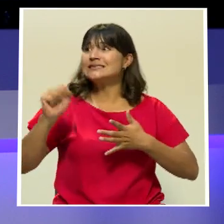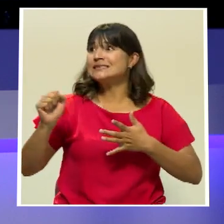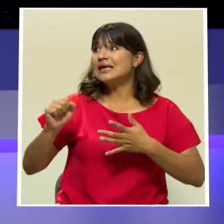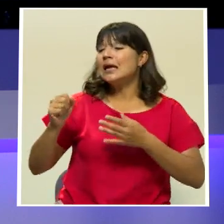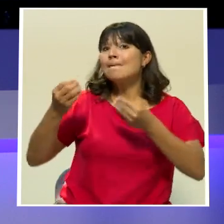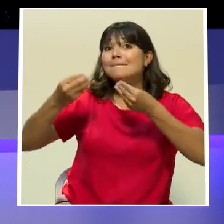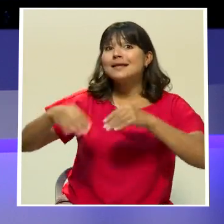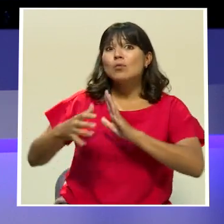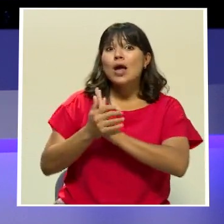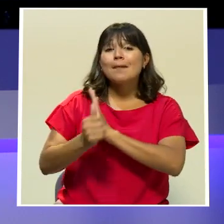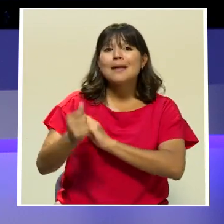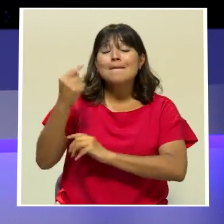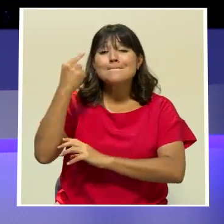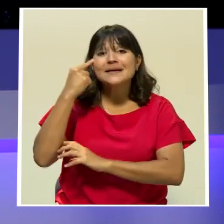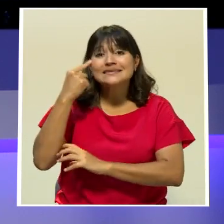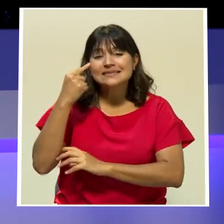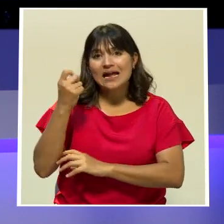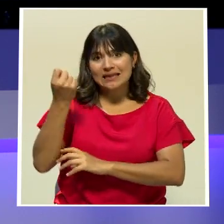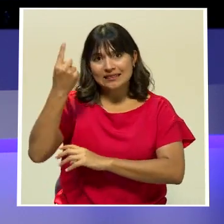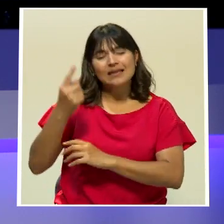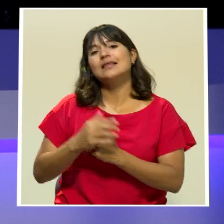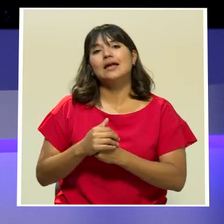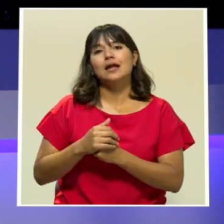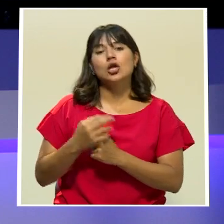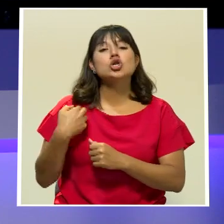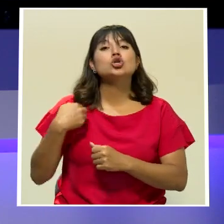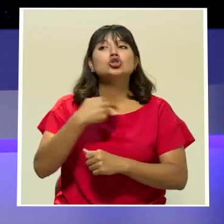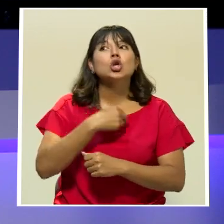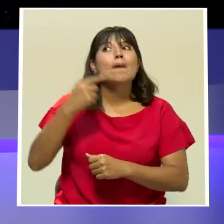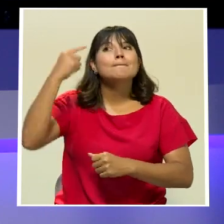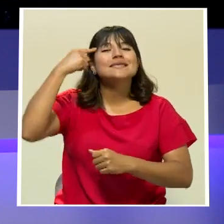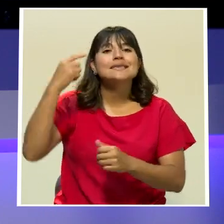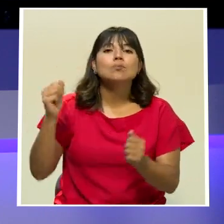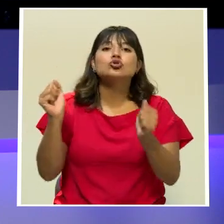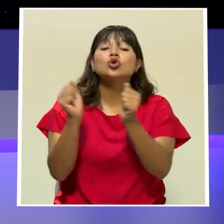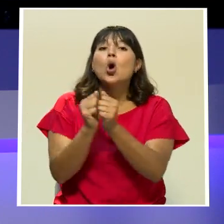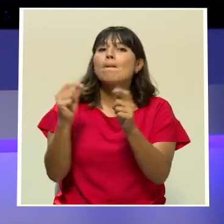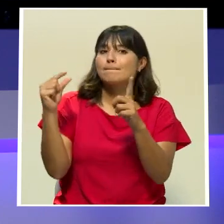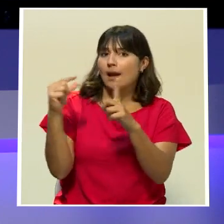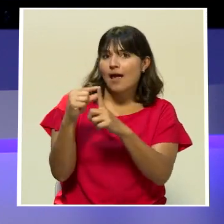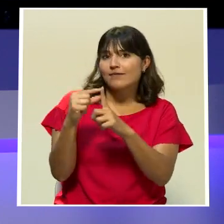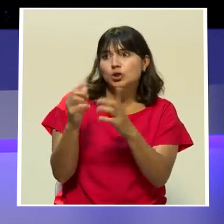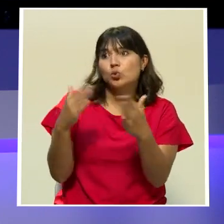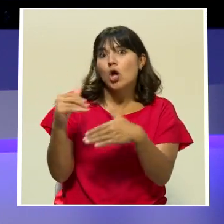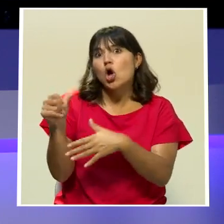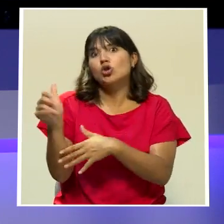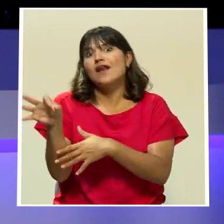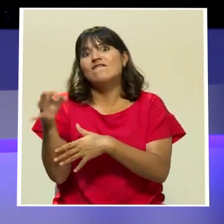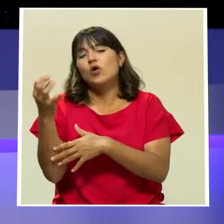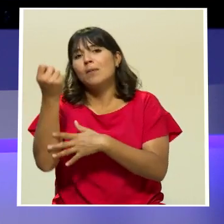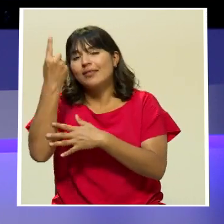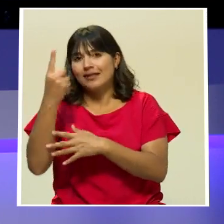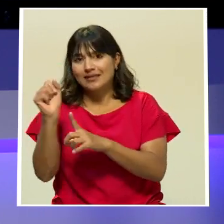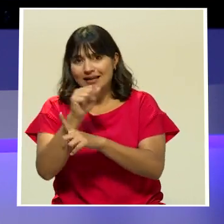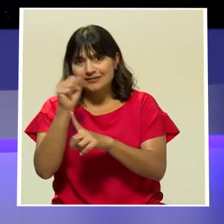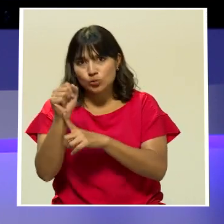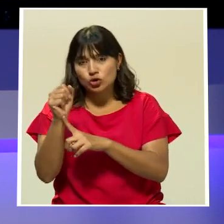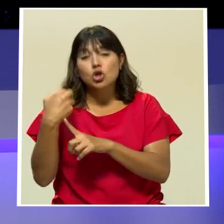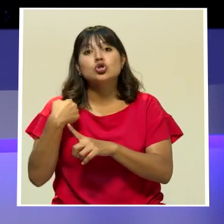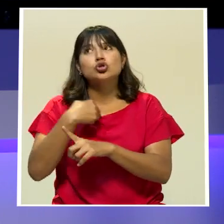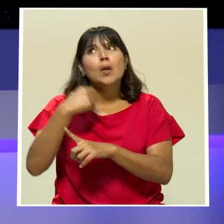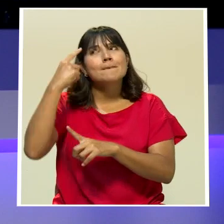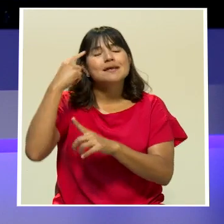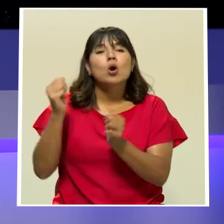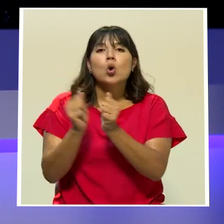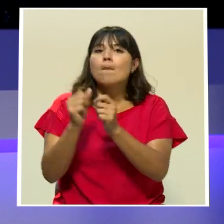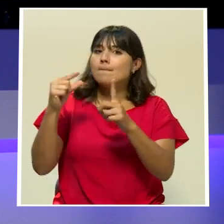no hay que olvidarlo, nosotros pensamos con palabras. No tenemos otra forma de pensar la realidad y de encontrar soluciones con palabras. Entonces hay que tratar